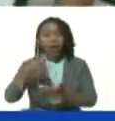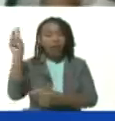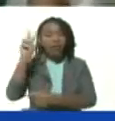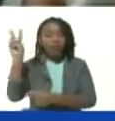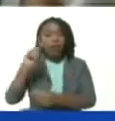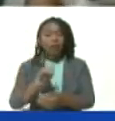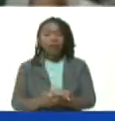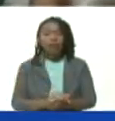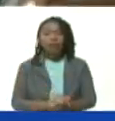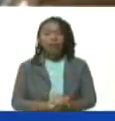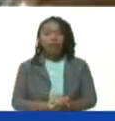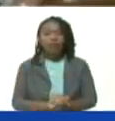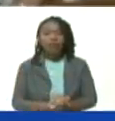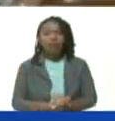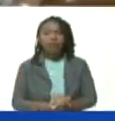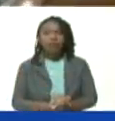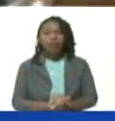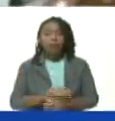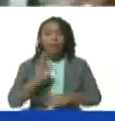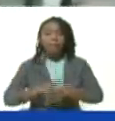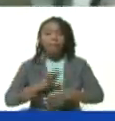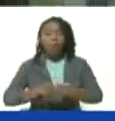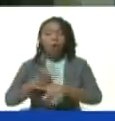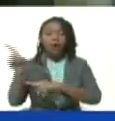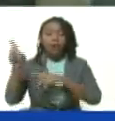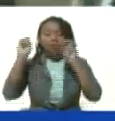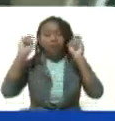venezolano, por este caso